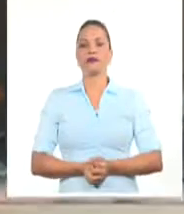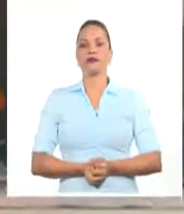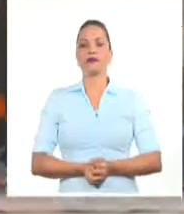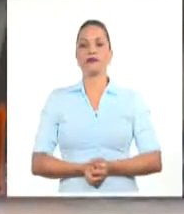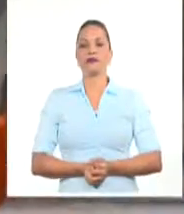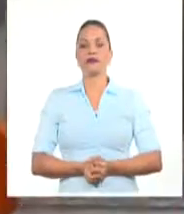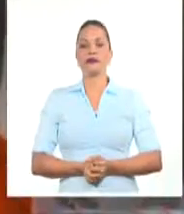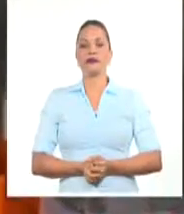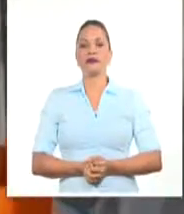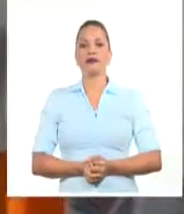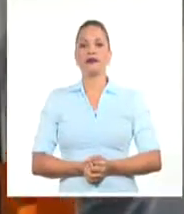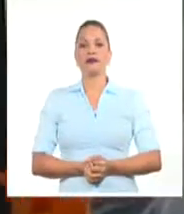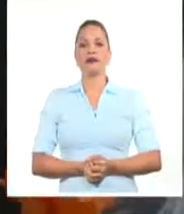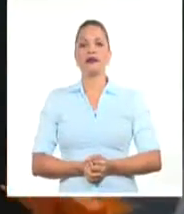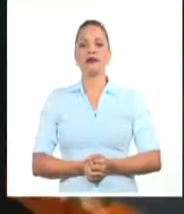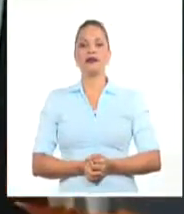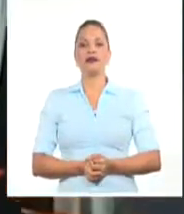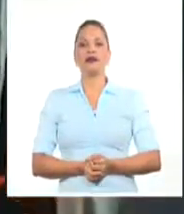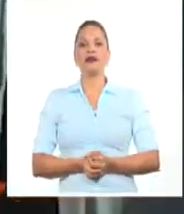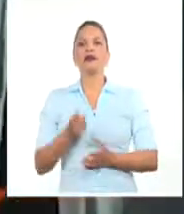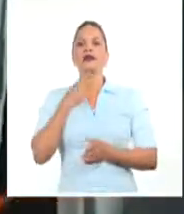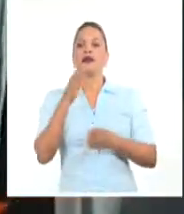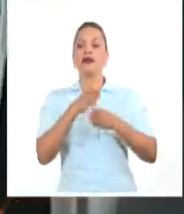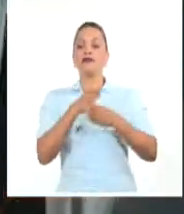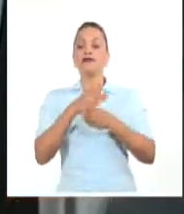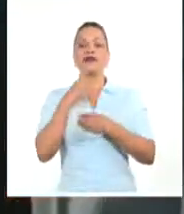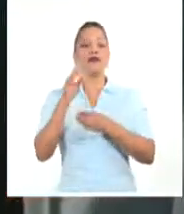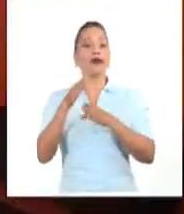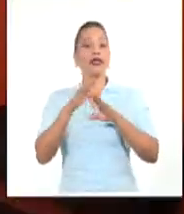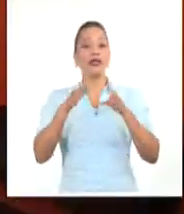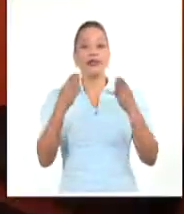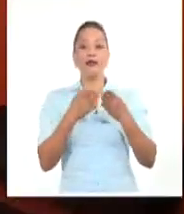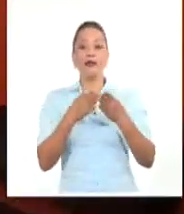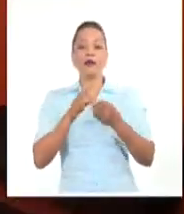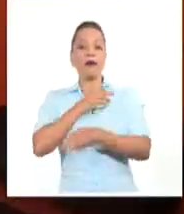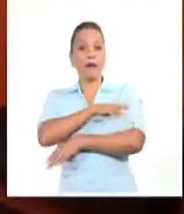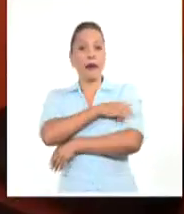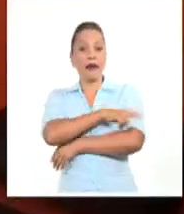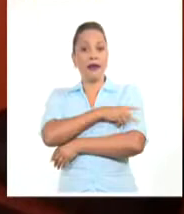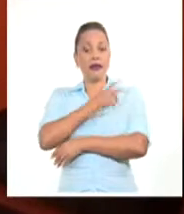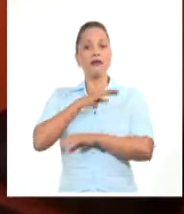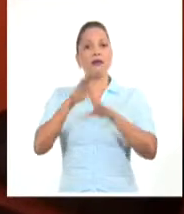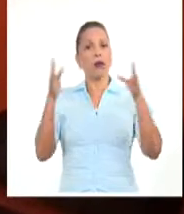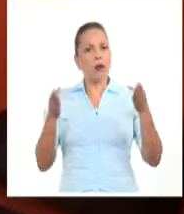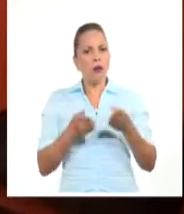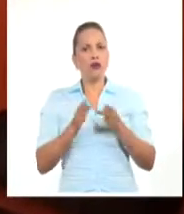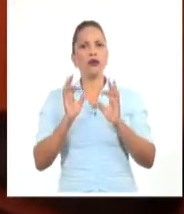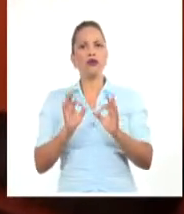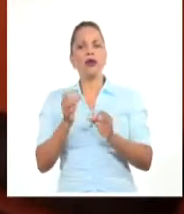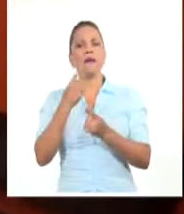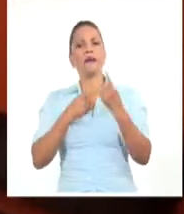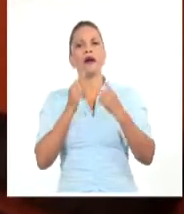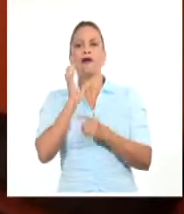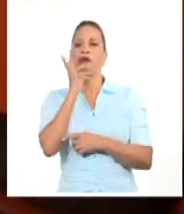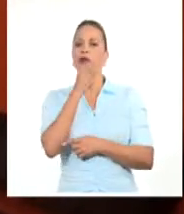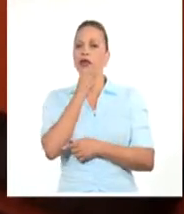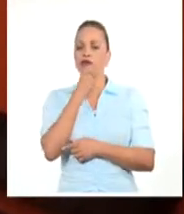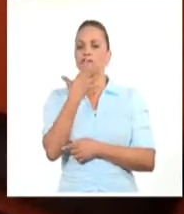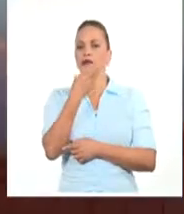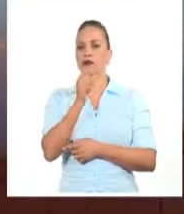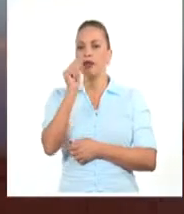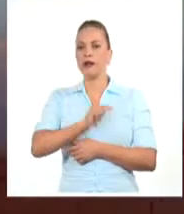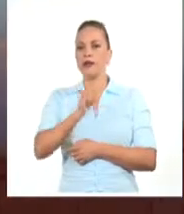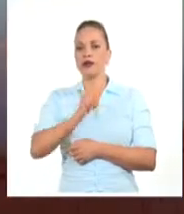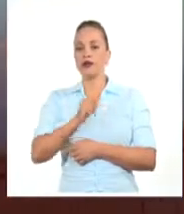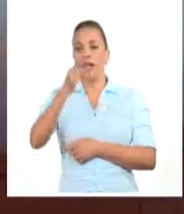tiene de semejante y diferente el quehacer escénico producido en otras regiones del mundo constituye siempre un atractivo. De